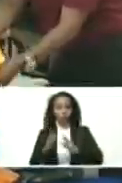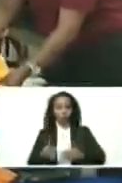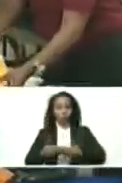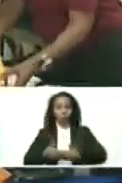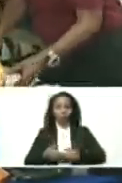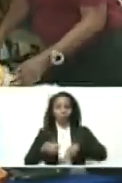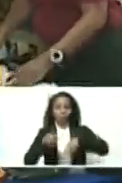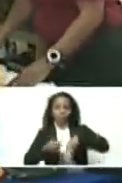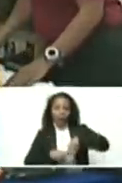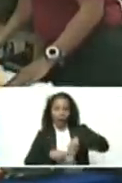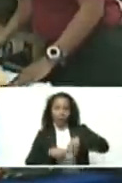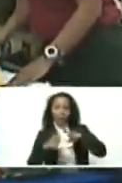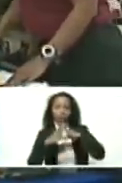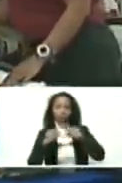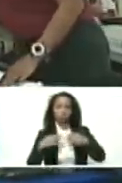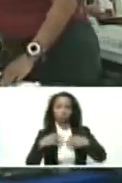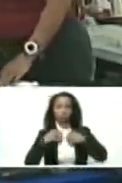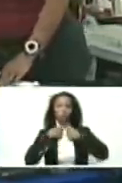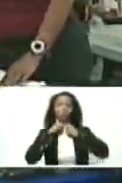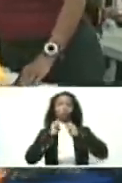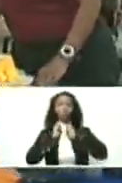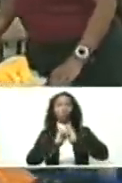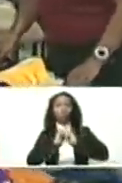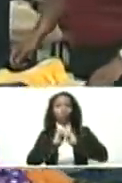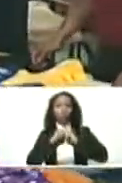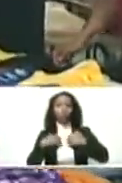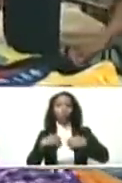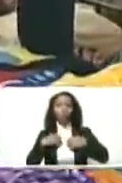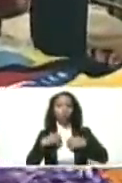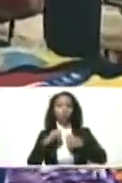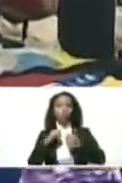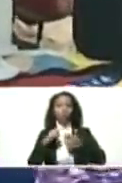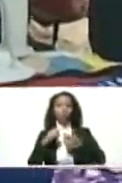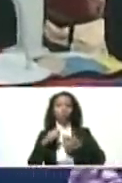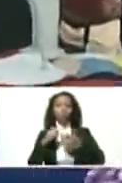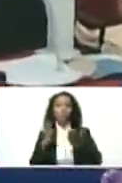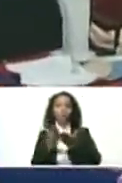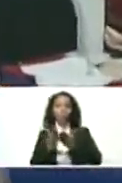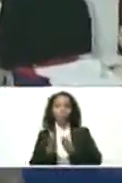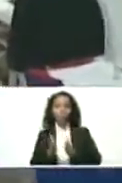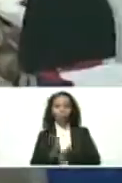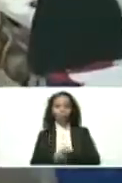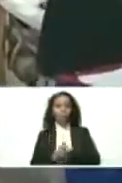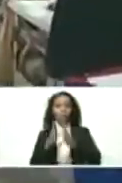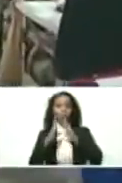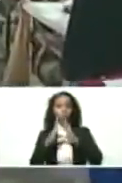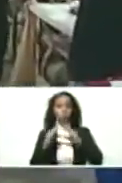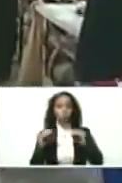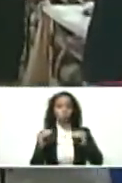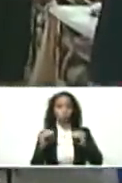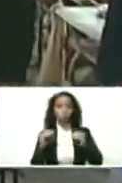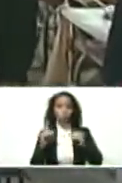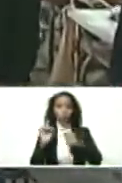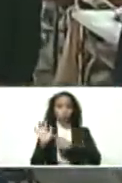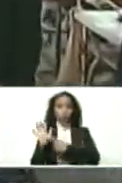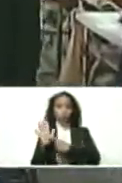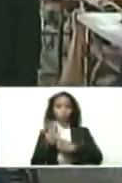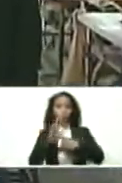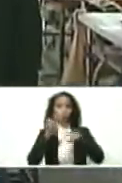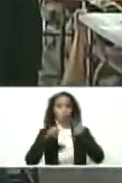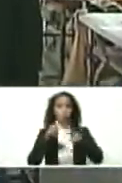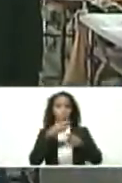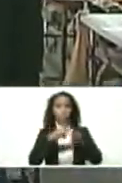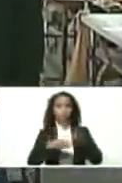faldas, todas las chemises o franelas y toda la gama, extensa gama de